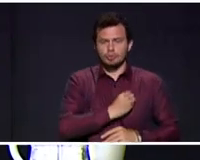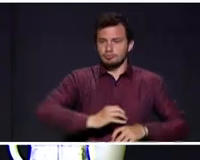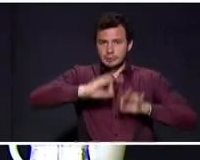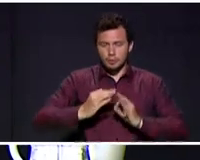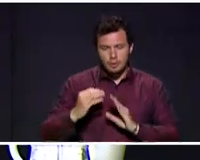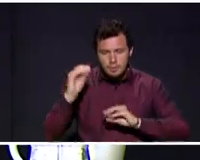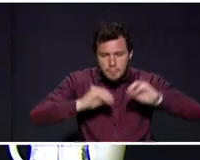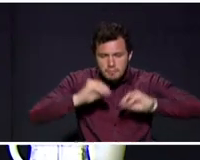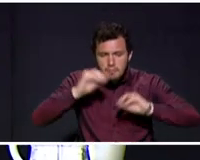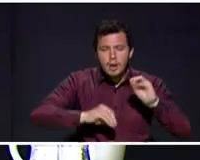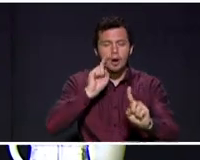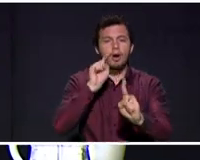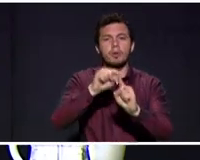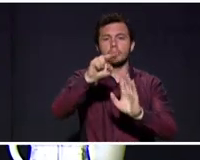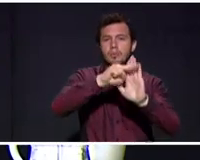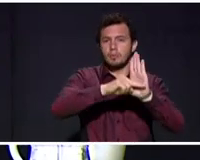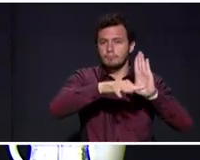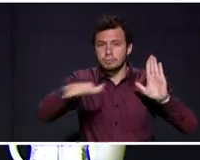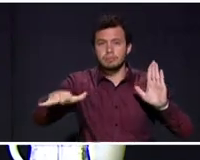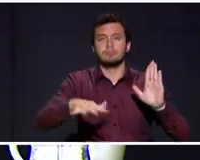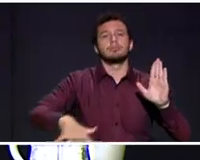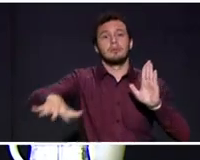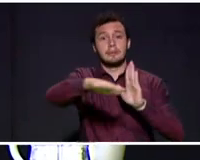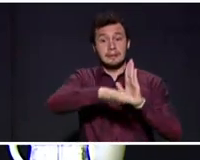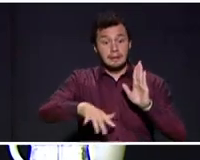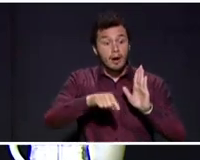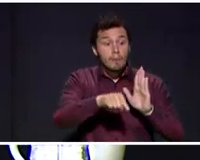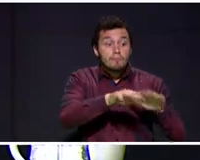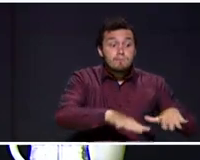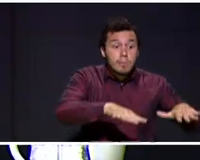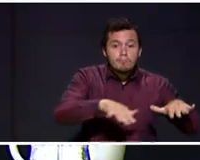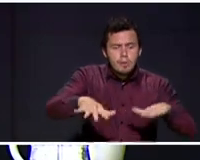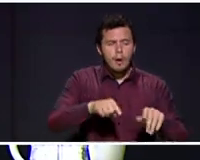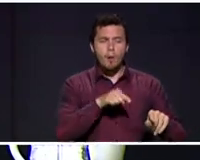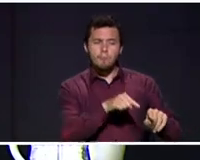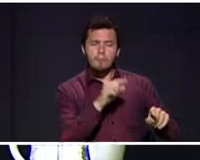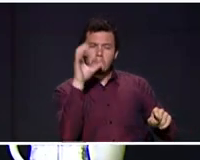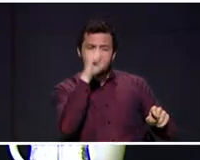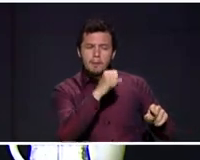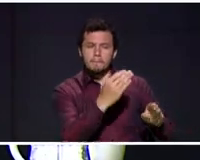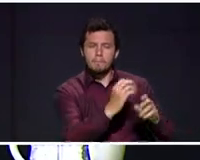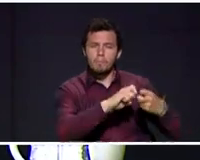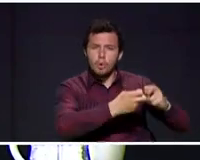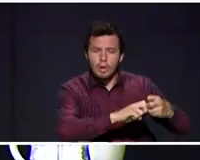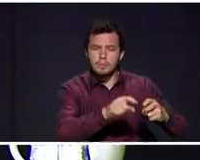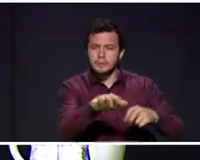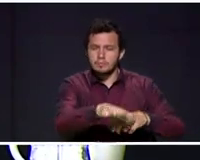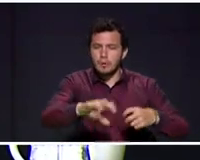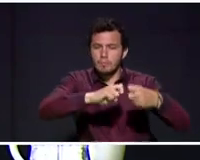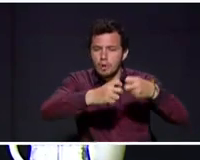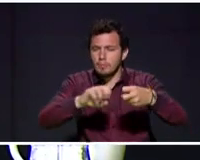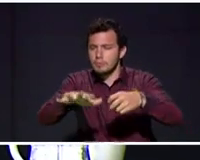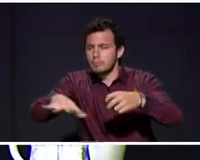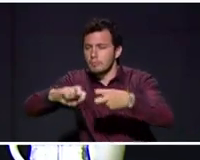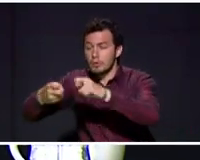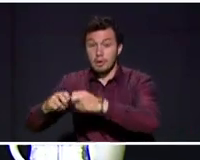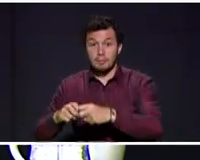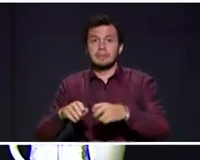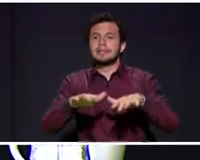identificando los problemas de cada territorio porque es que la seguridad en antioquia es muy diferente en cada territorio somos muy